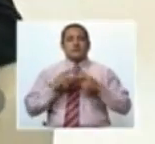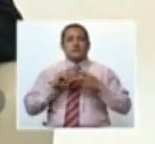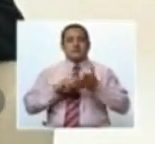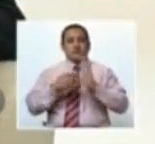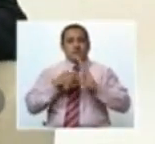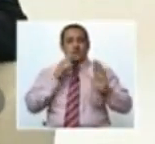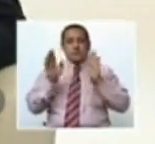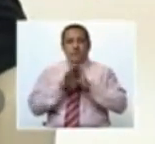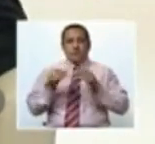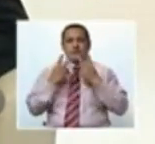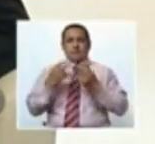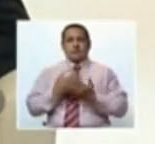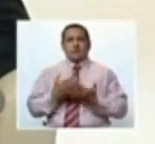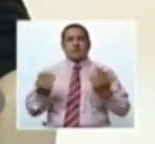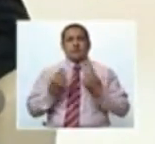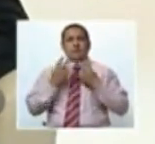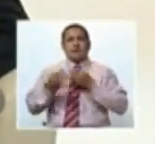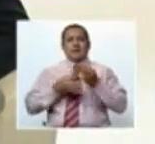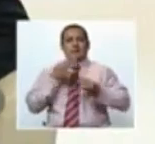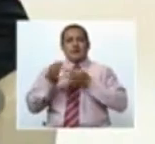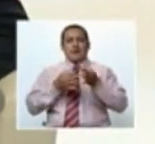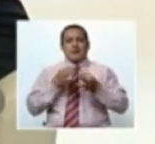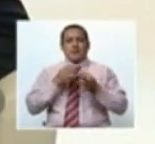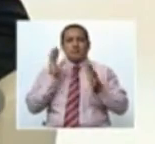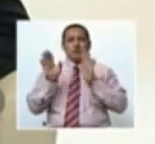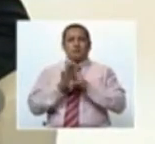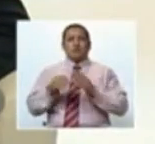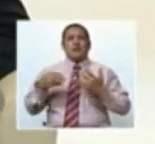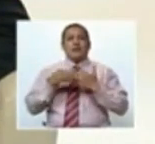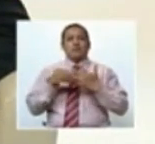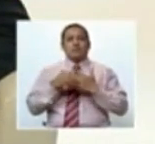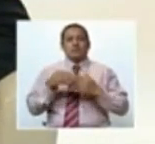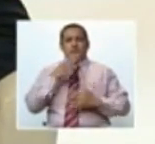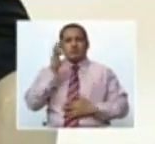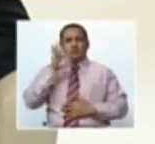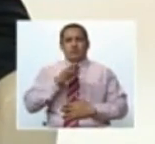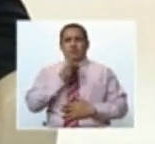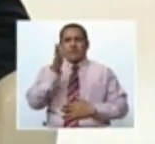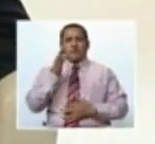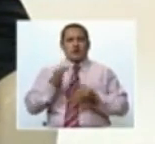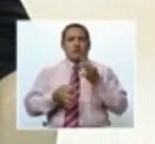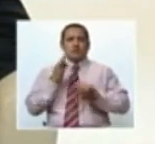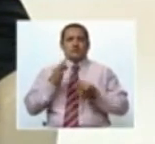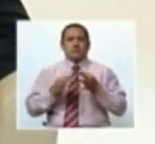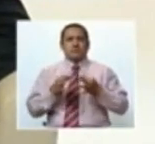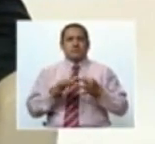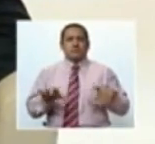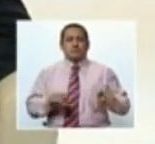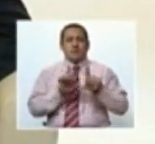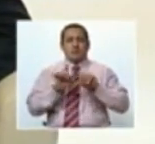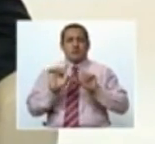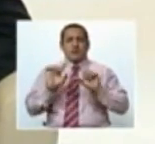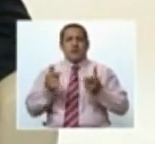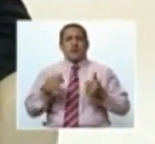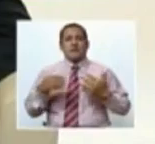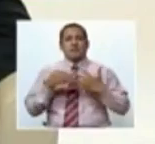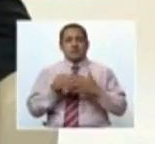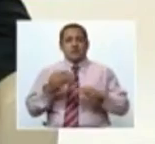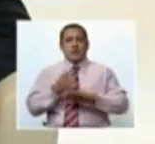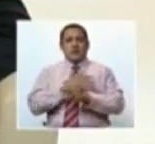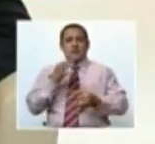Entonces, a grandes rasgos ese es el caso. Quizá decir que la esposa nunca compareció al proceso, también, ¿no? Que es un tema importante.